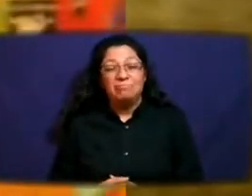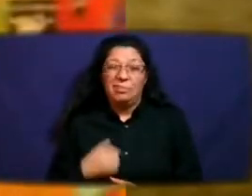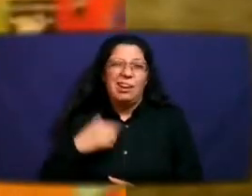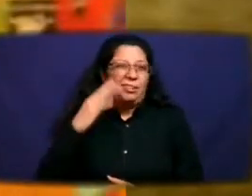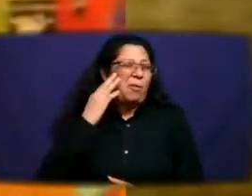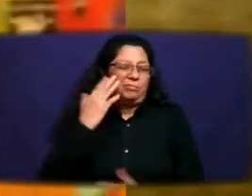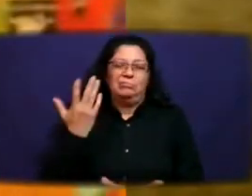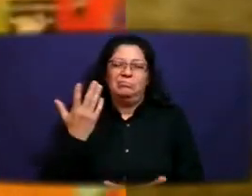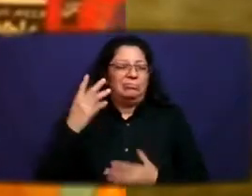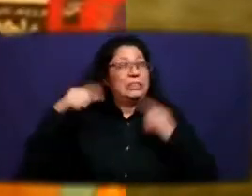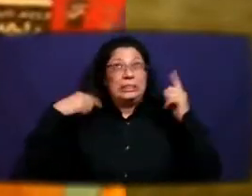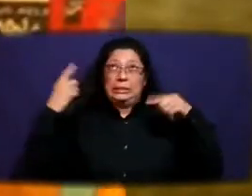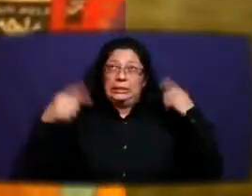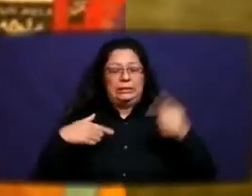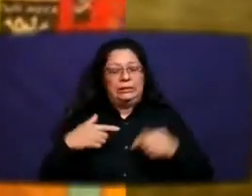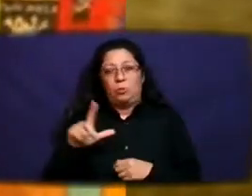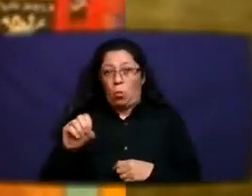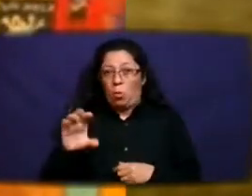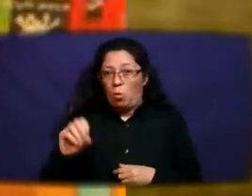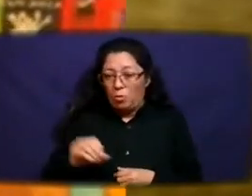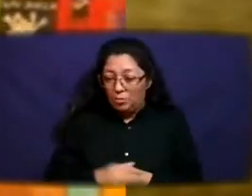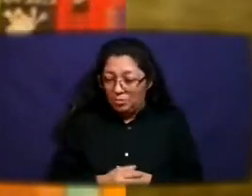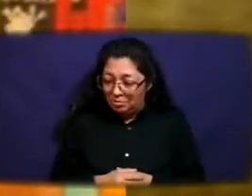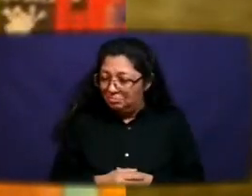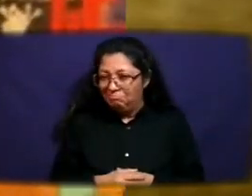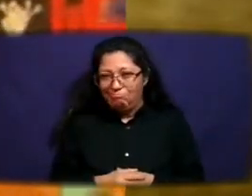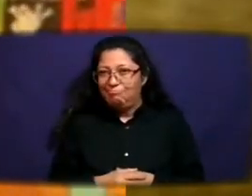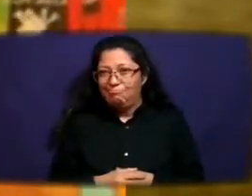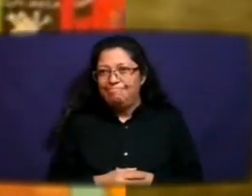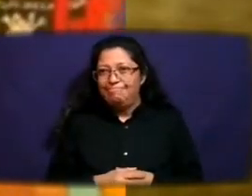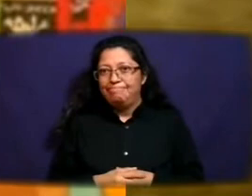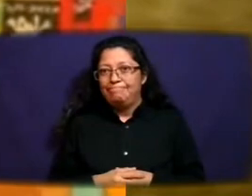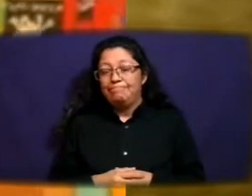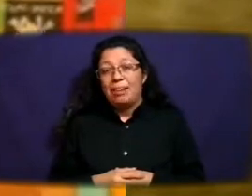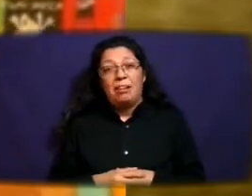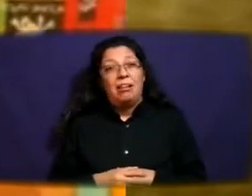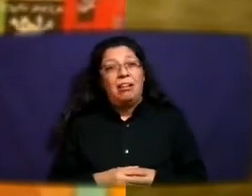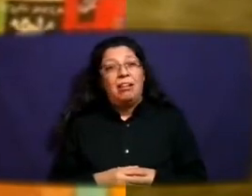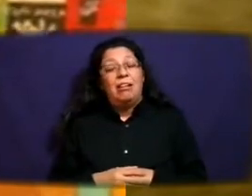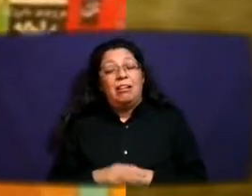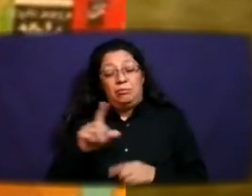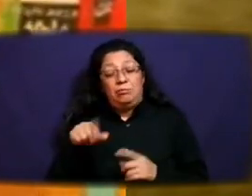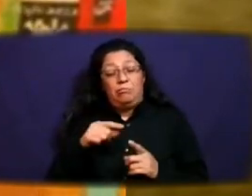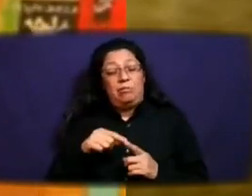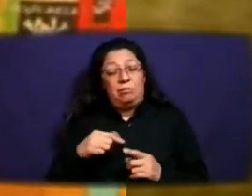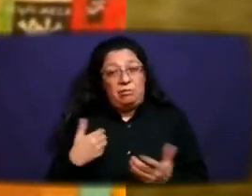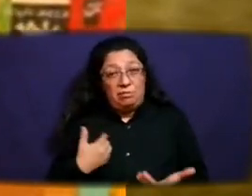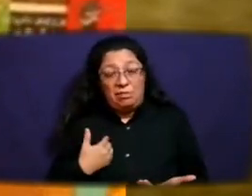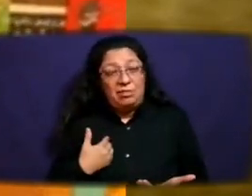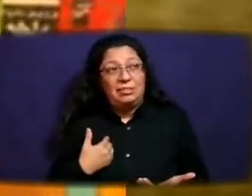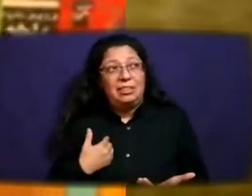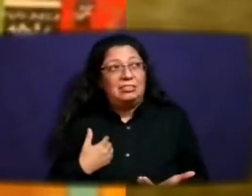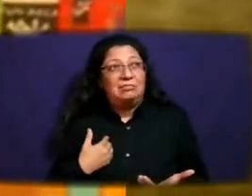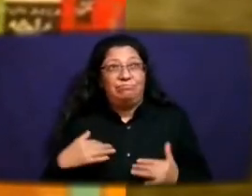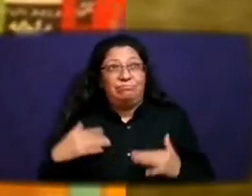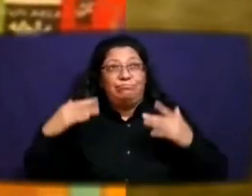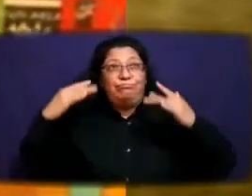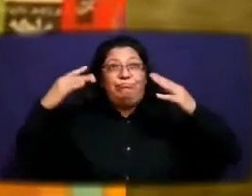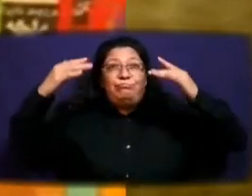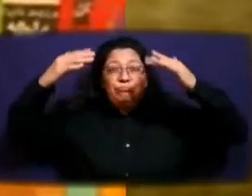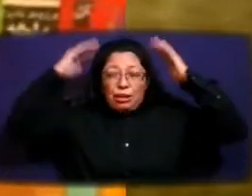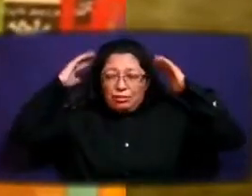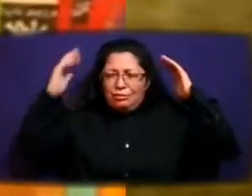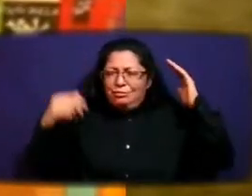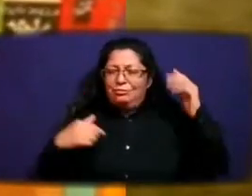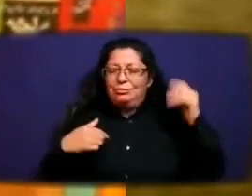¿no? Pero cuando se me hace demasiado, simplemente subo las